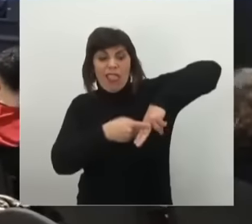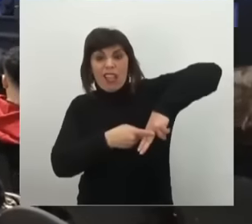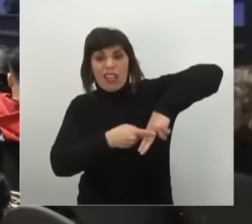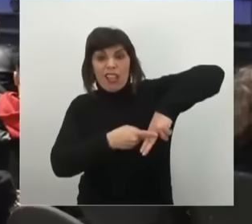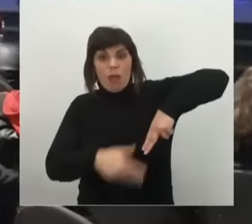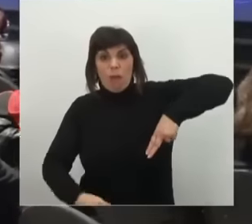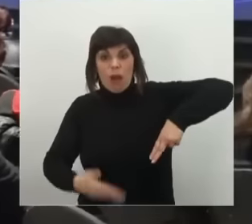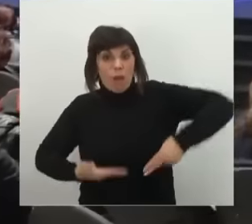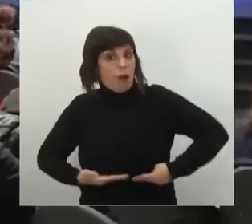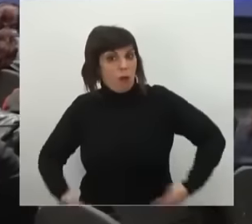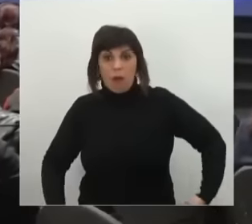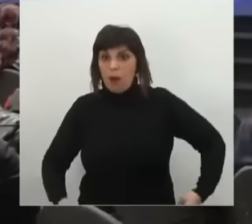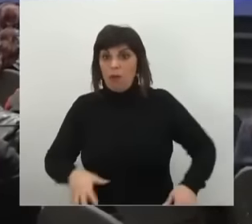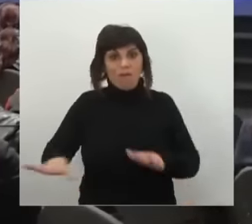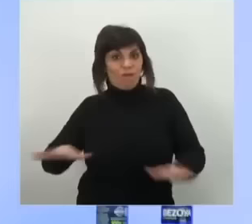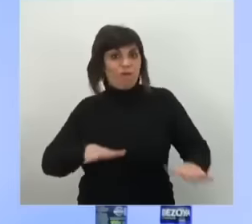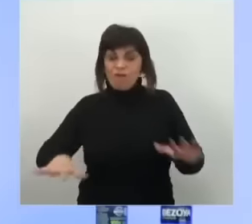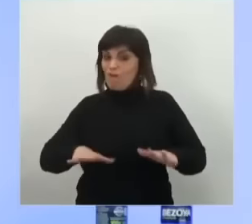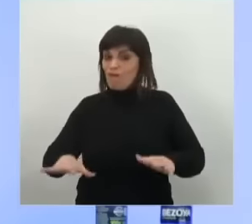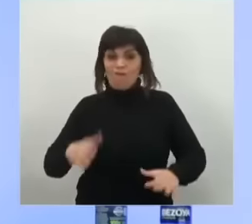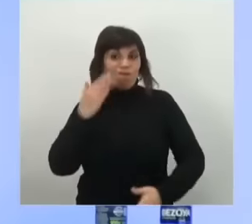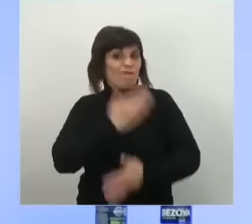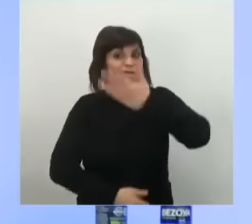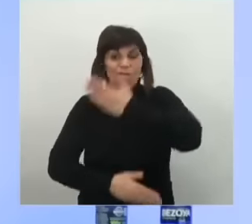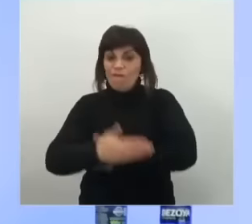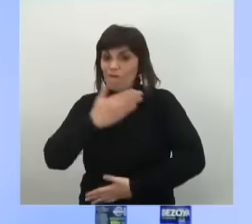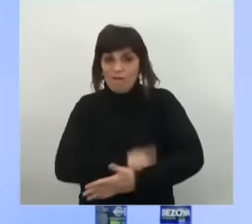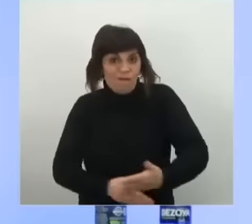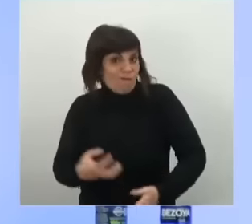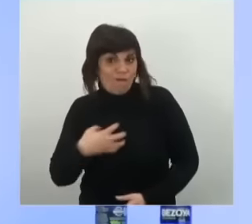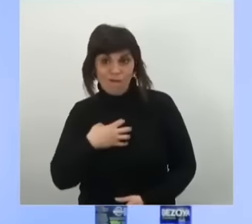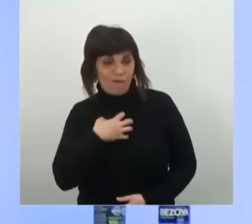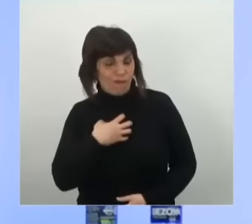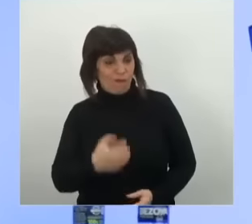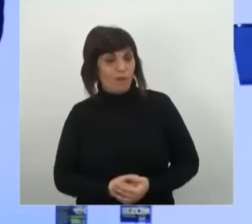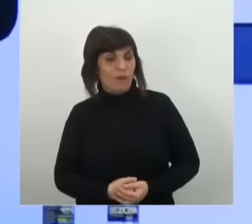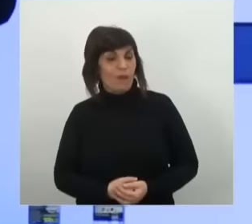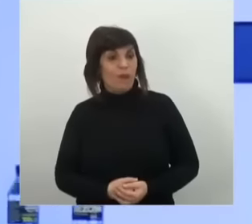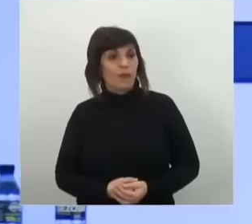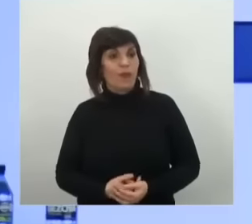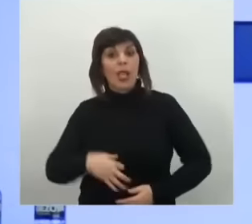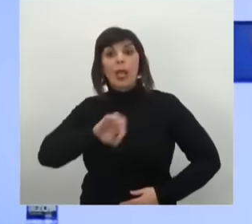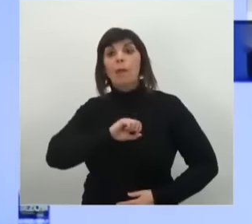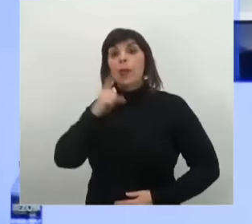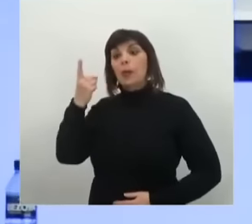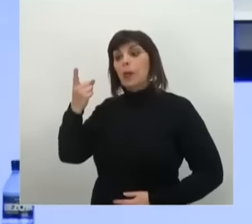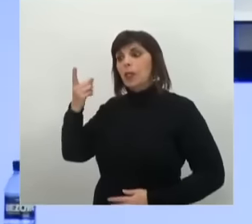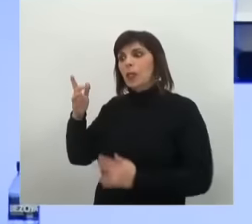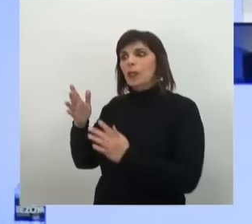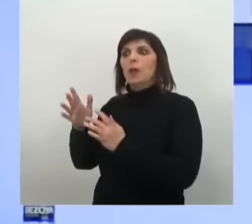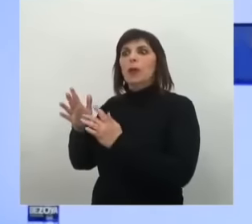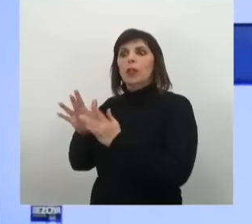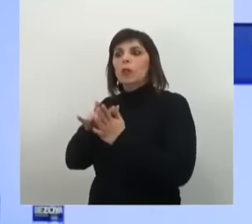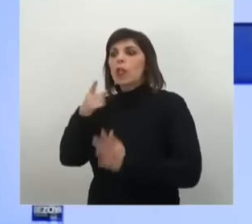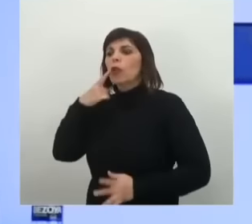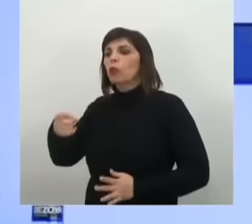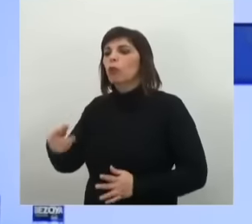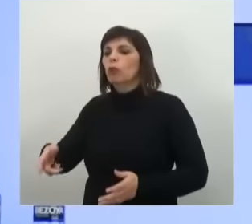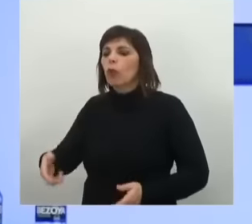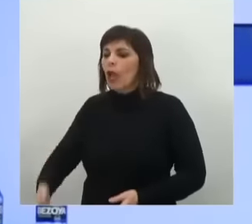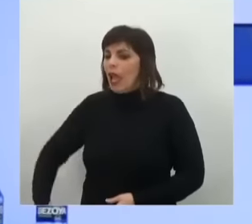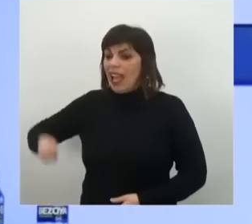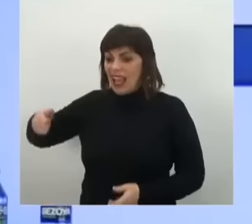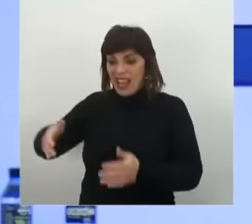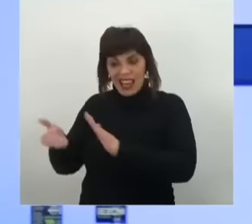caminar me explico ese mismísimo día aparece ese verso bíblico delante de mí yo estaba